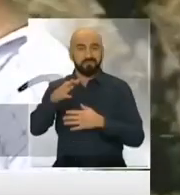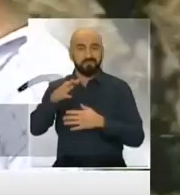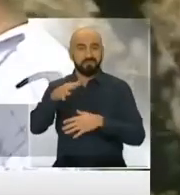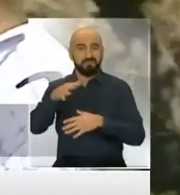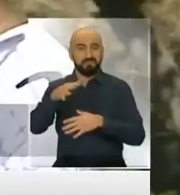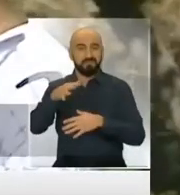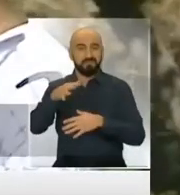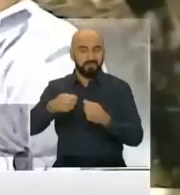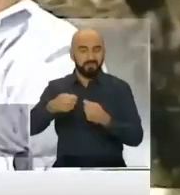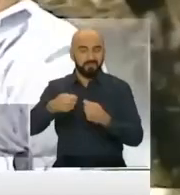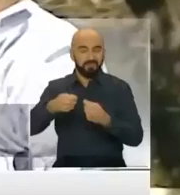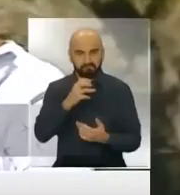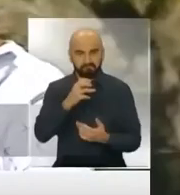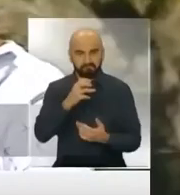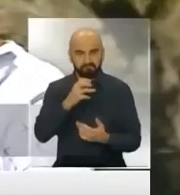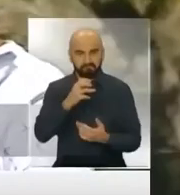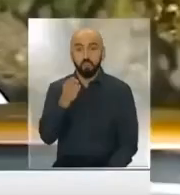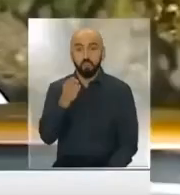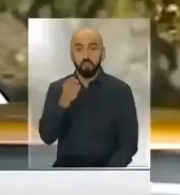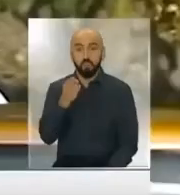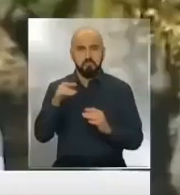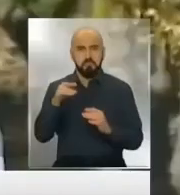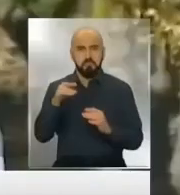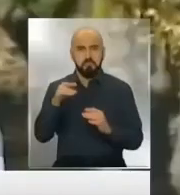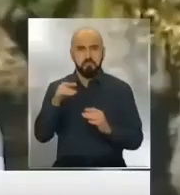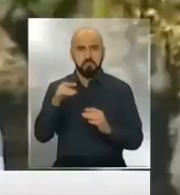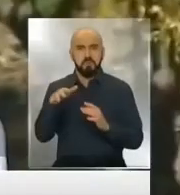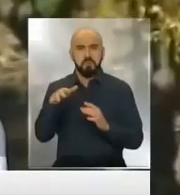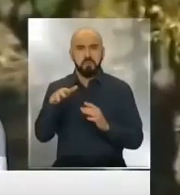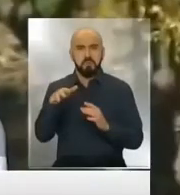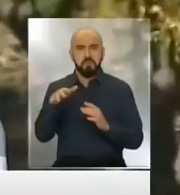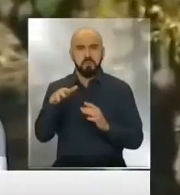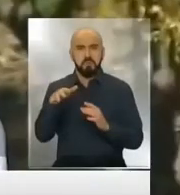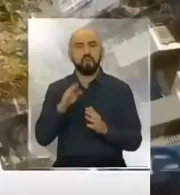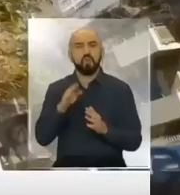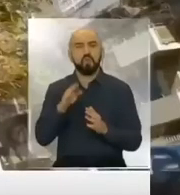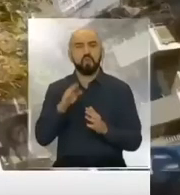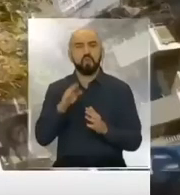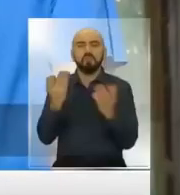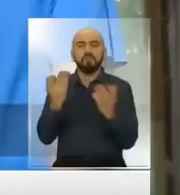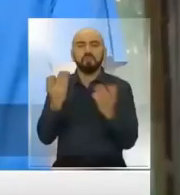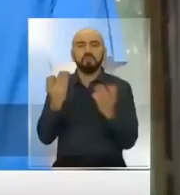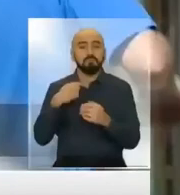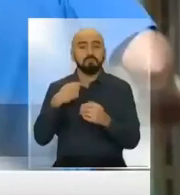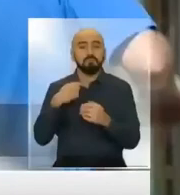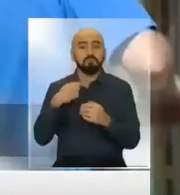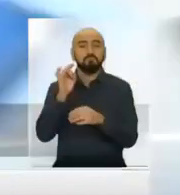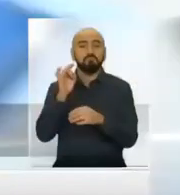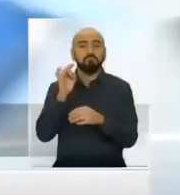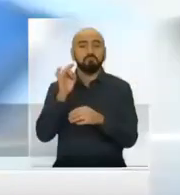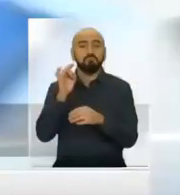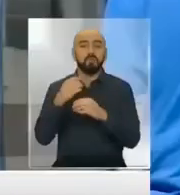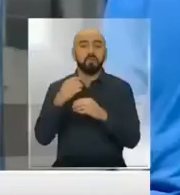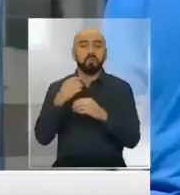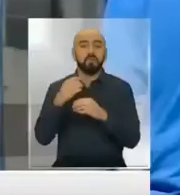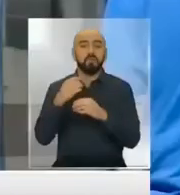Sucede por aquí mismo. Yo aquí al frente. Oye, para buscarte después siempre. Le mandé mi número. Le mandé tu número. Sí. ¿Repartís por acá siempre? Sí, siempre. ¿Siempre o